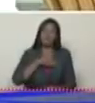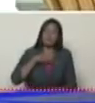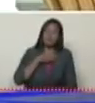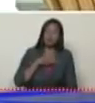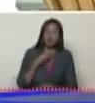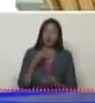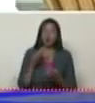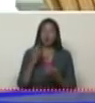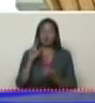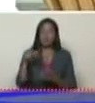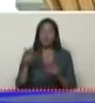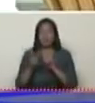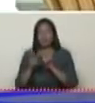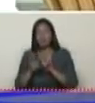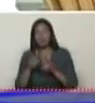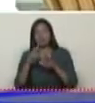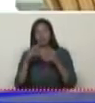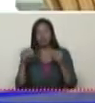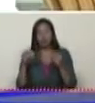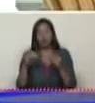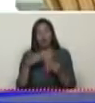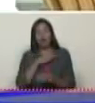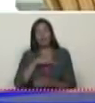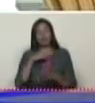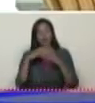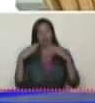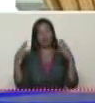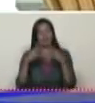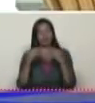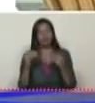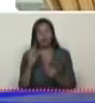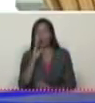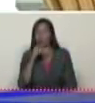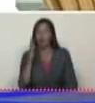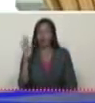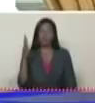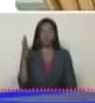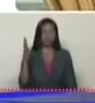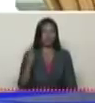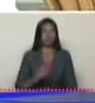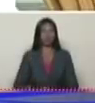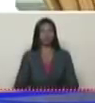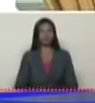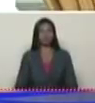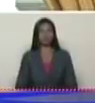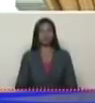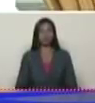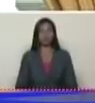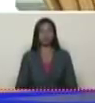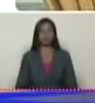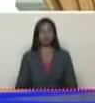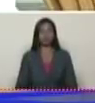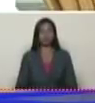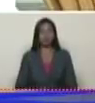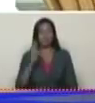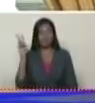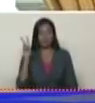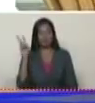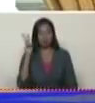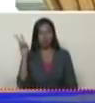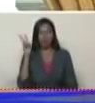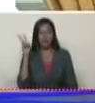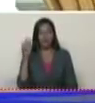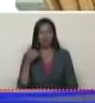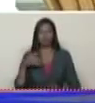las misiones de vivienda, con las grandes misiones, sin lugar a duda. Y Venezuela